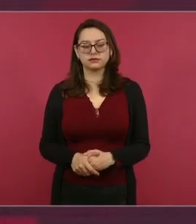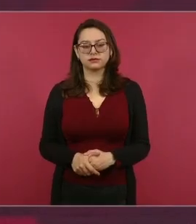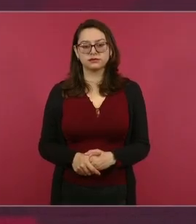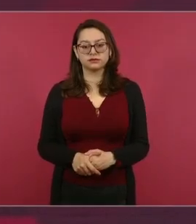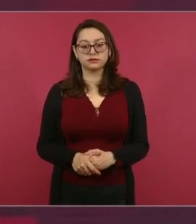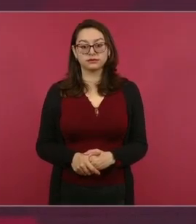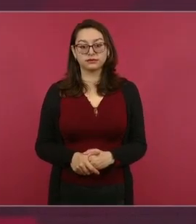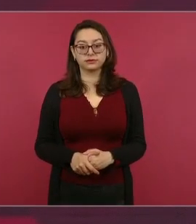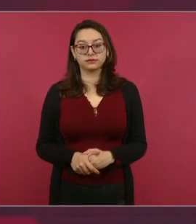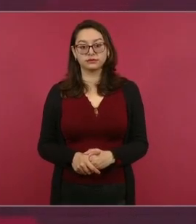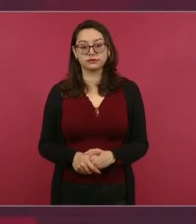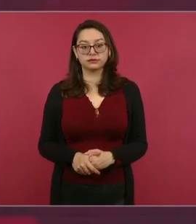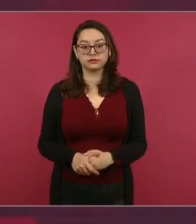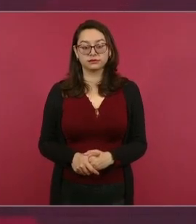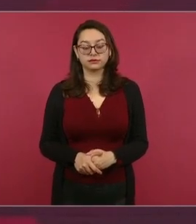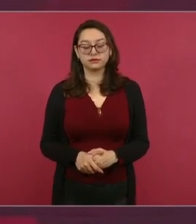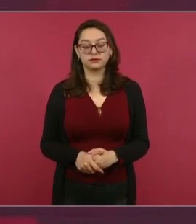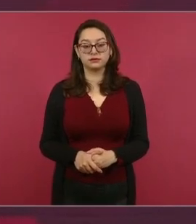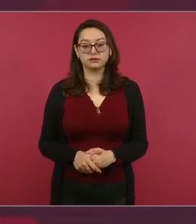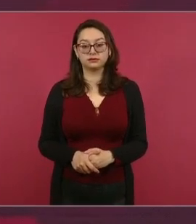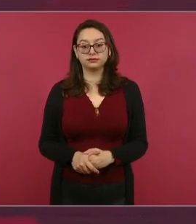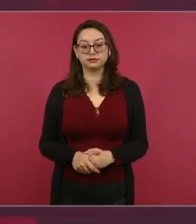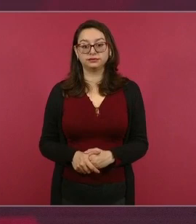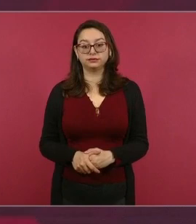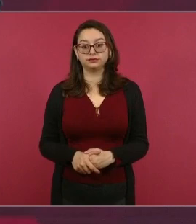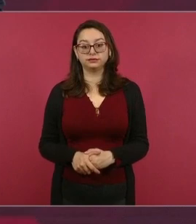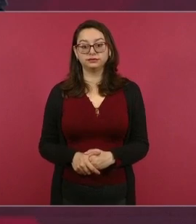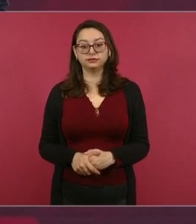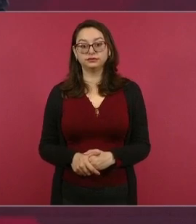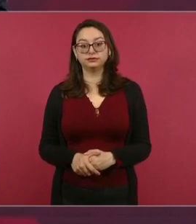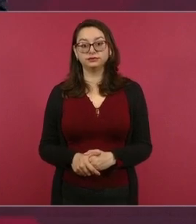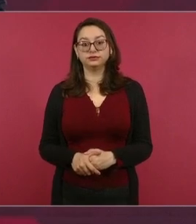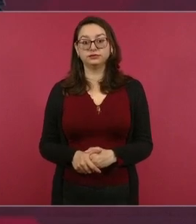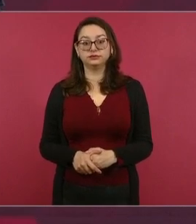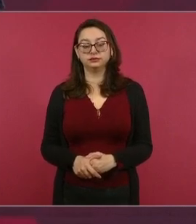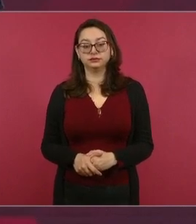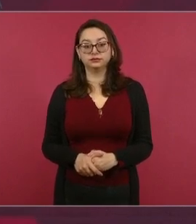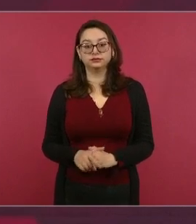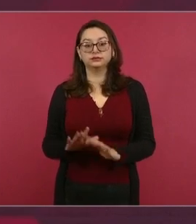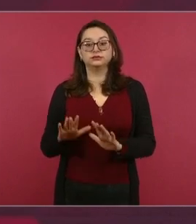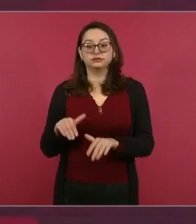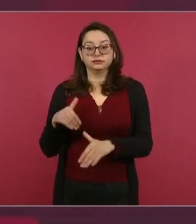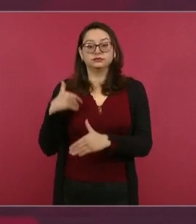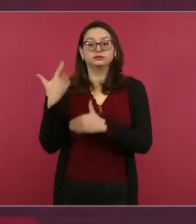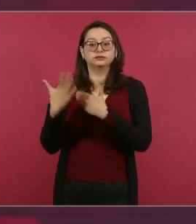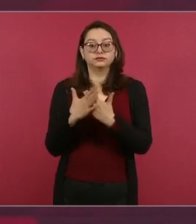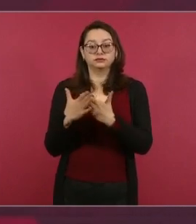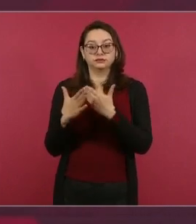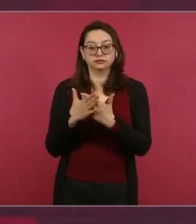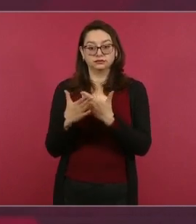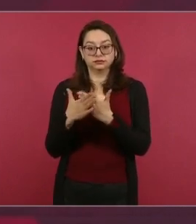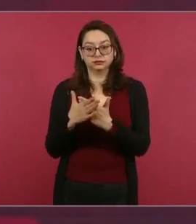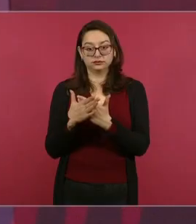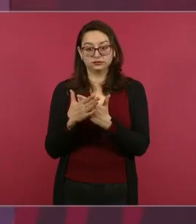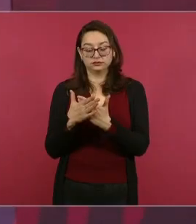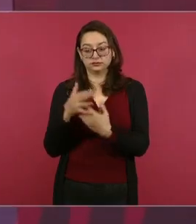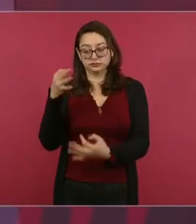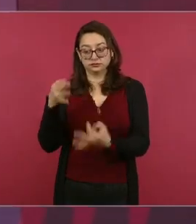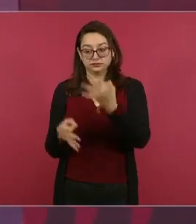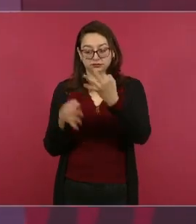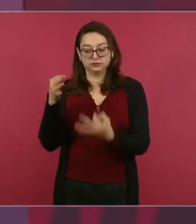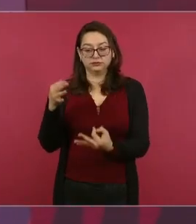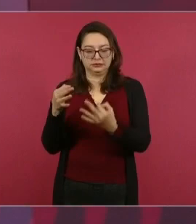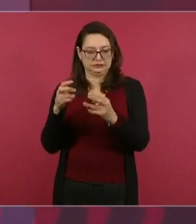los ministros, mejor dicho, los magistrados de los